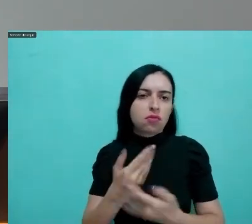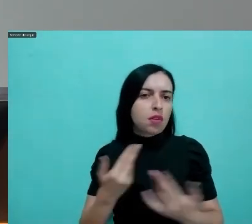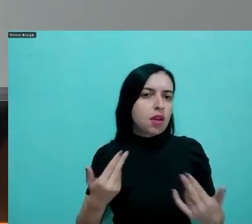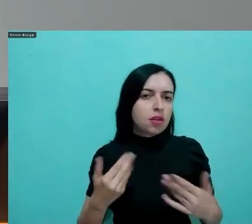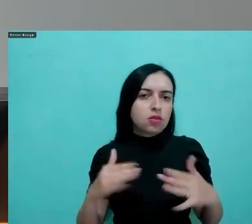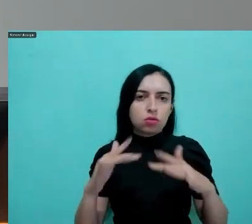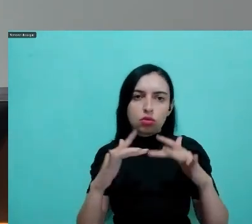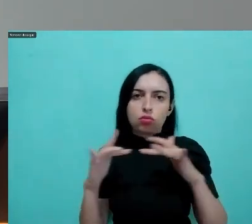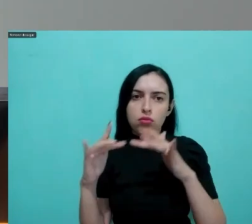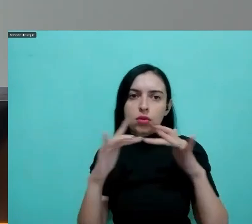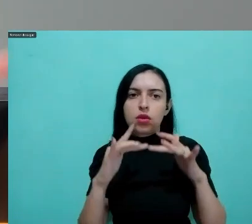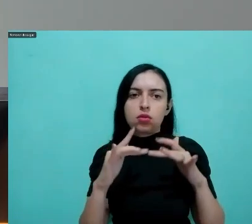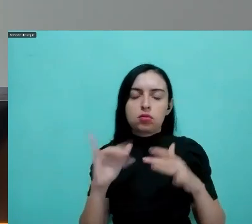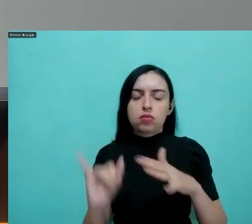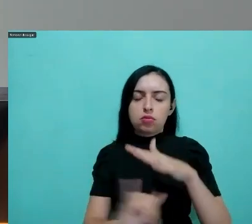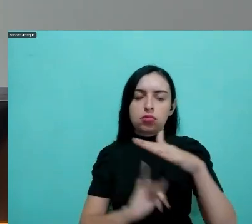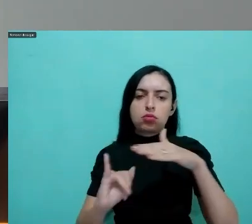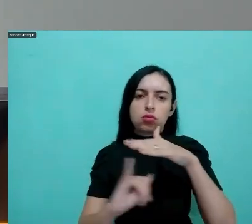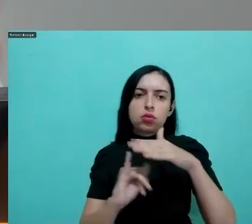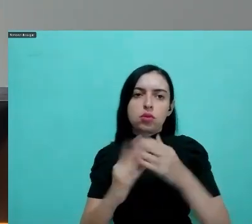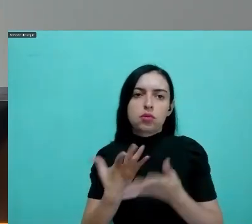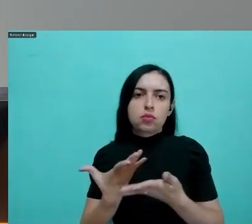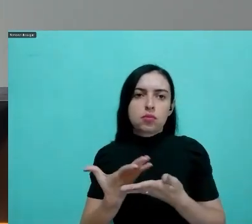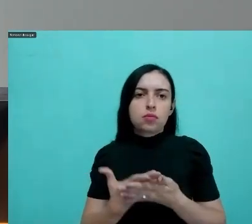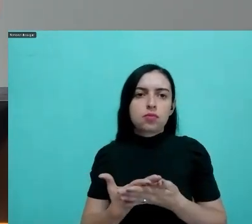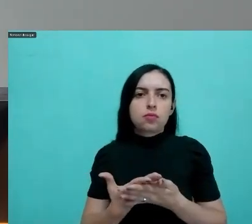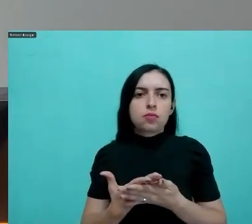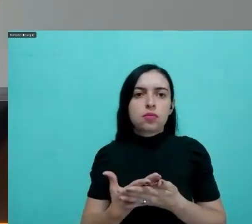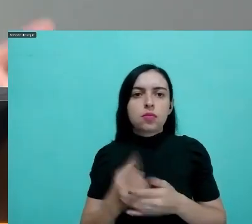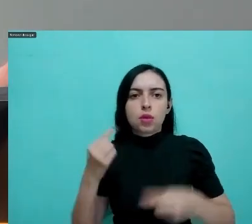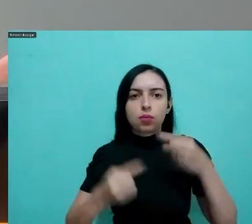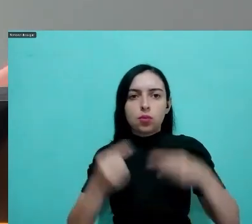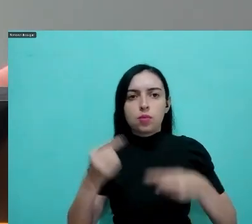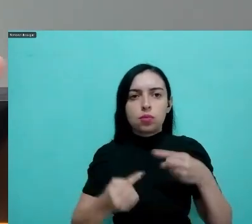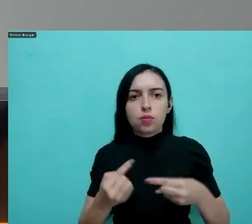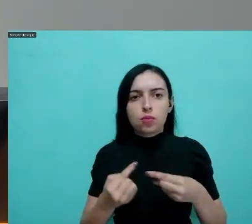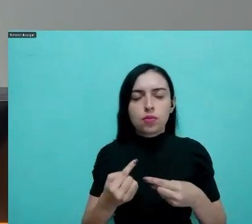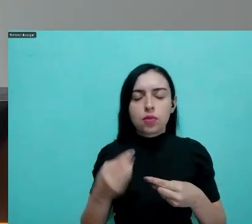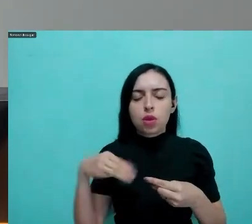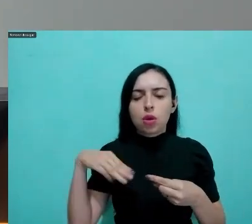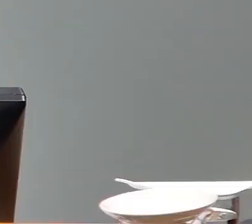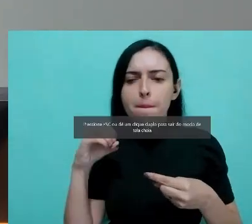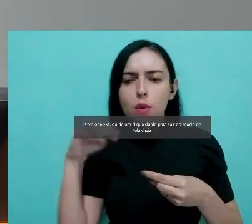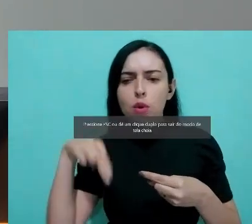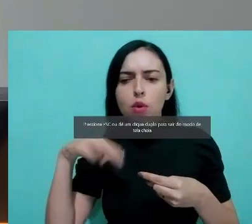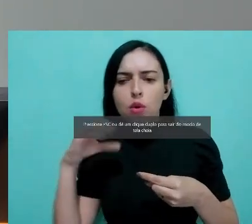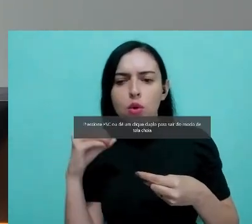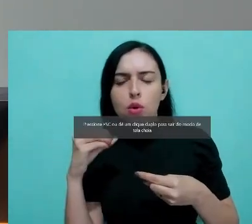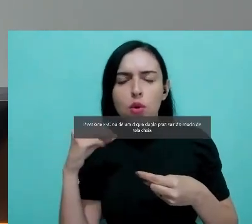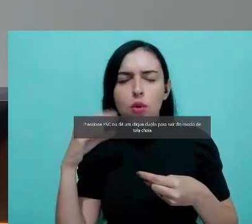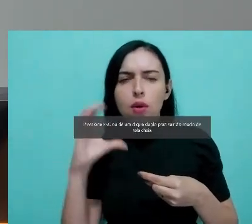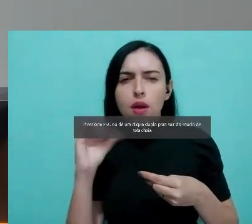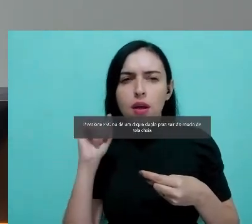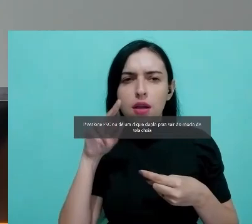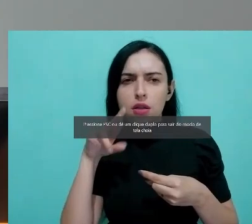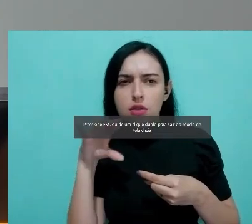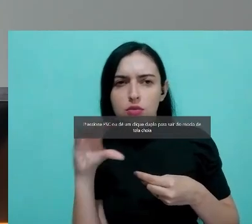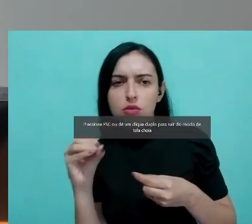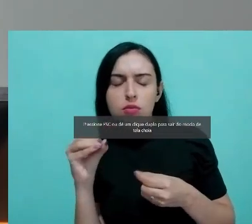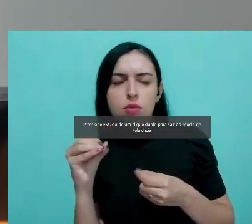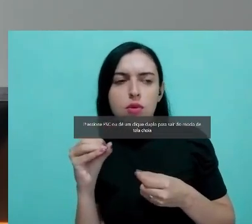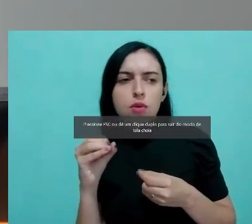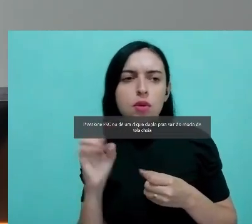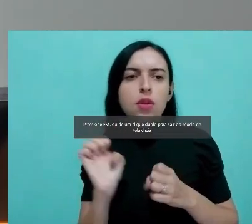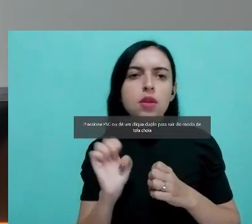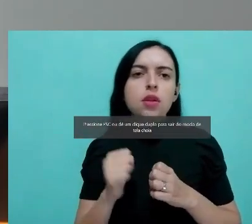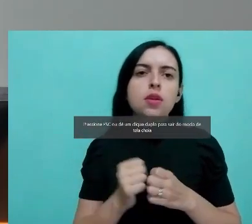combinaciones institucionales: bicameralismo, policameralismo, monocameralismo, un ejecutivo solamente con una